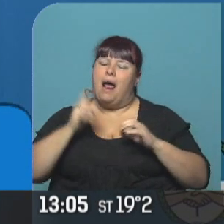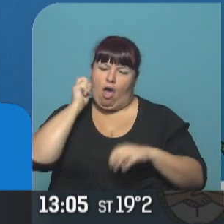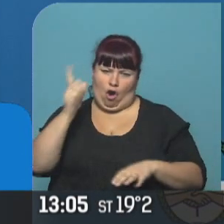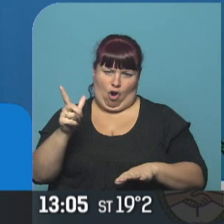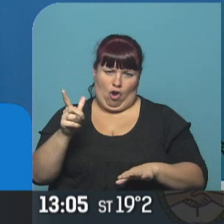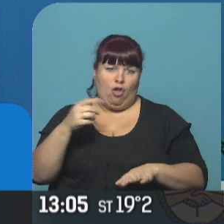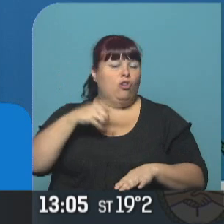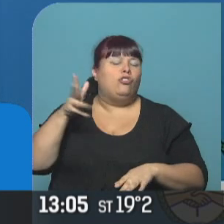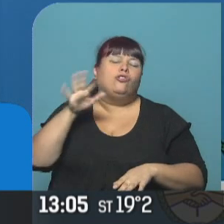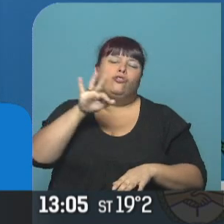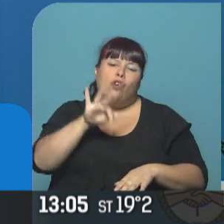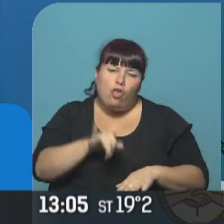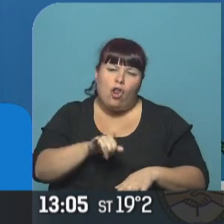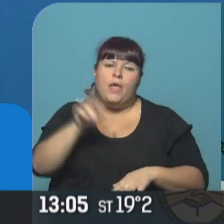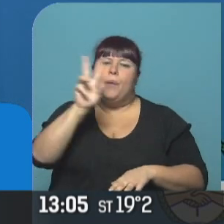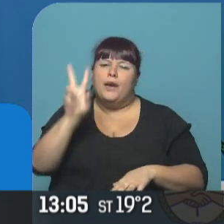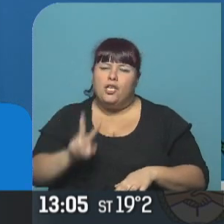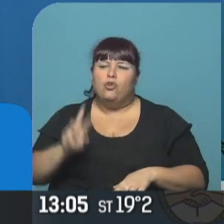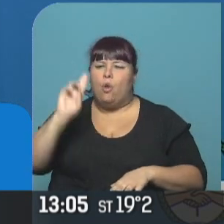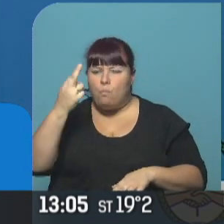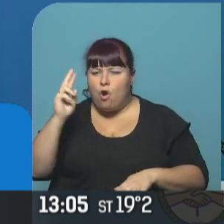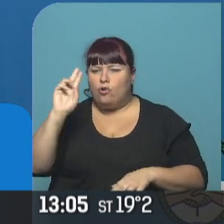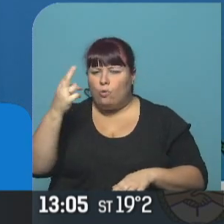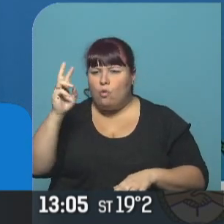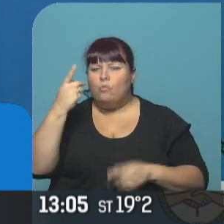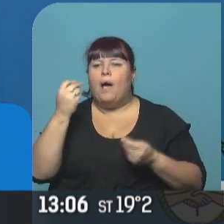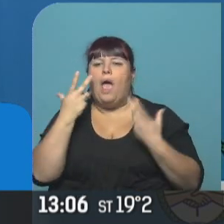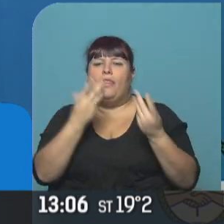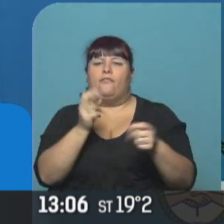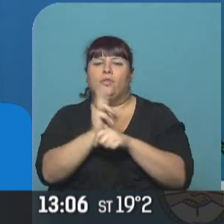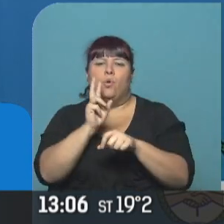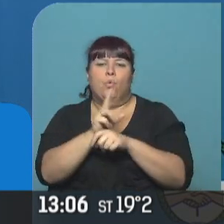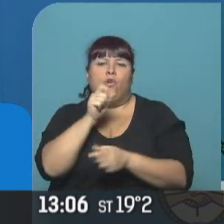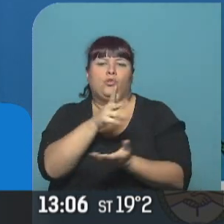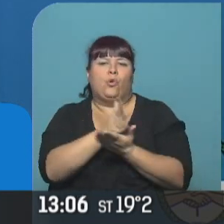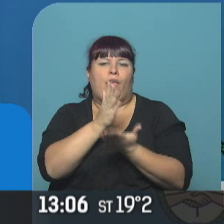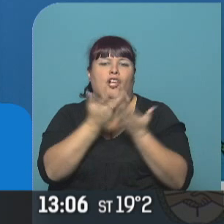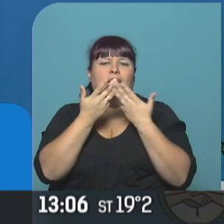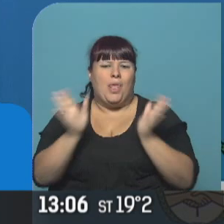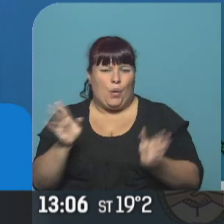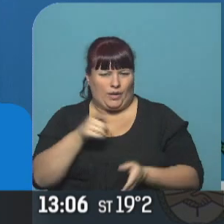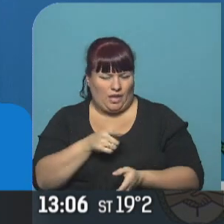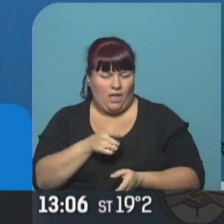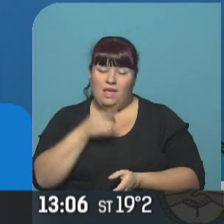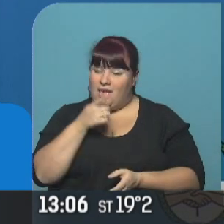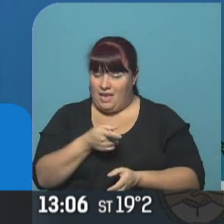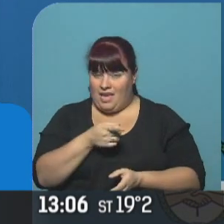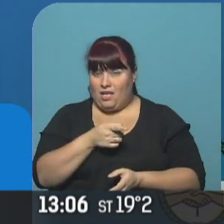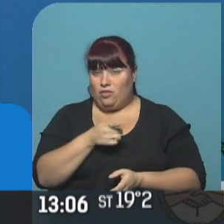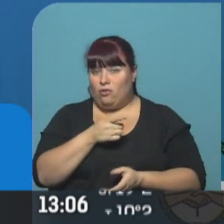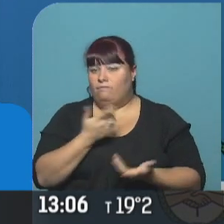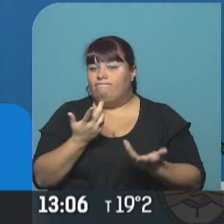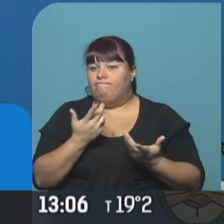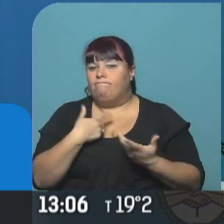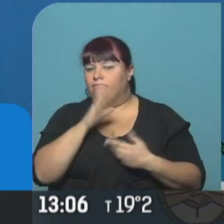porque todos los días hay venezolanos que pierden la vida en la defensa de su derecho a la libertad, y eso no lo